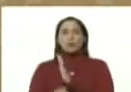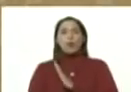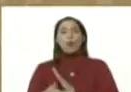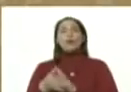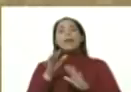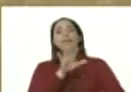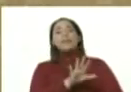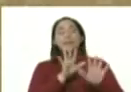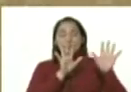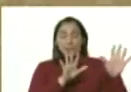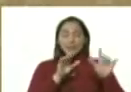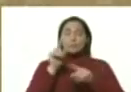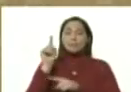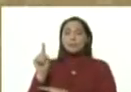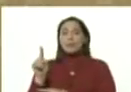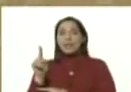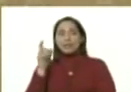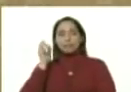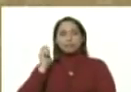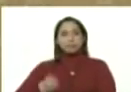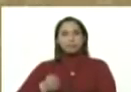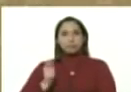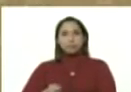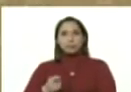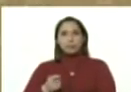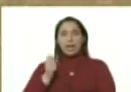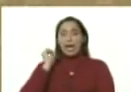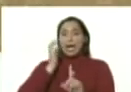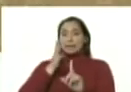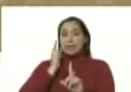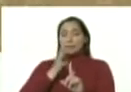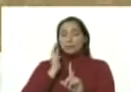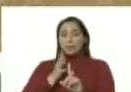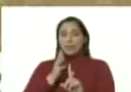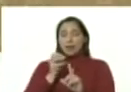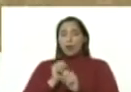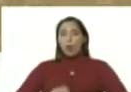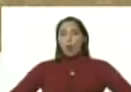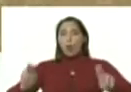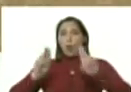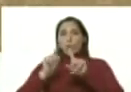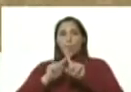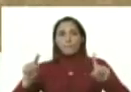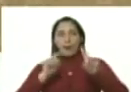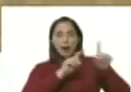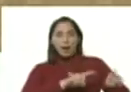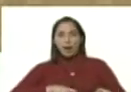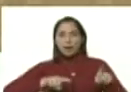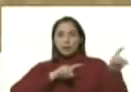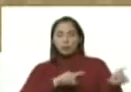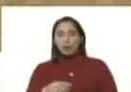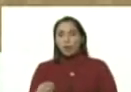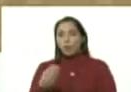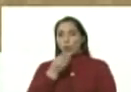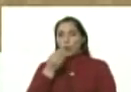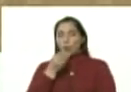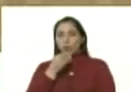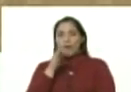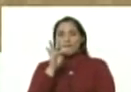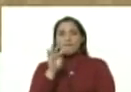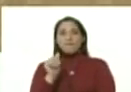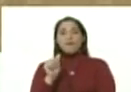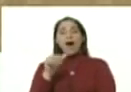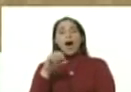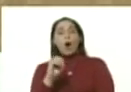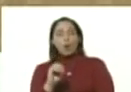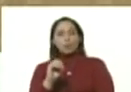sesión de la Asamblea de la Organización de las Naciones Unidas para la Agricultura y la Alimentación, la FAO. Allí tuvimos